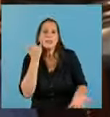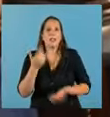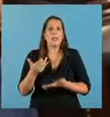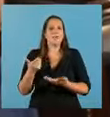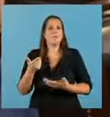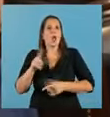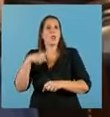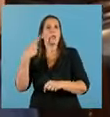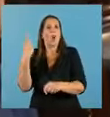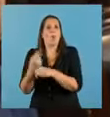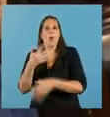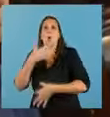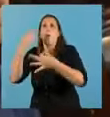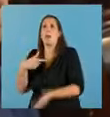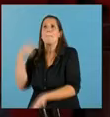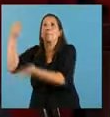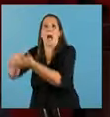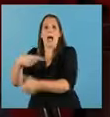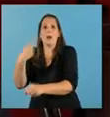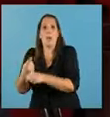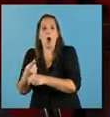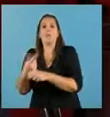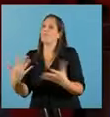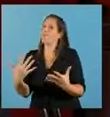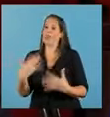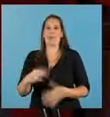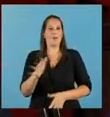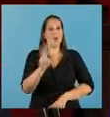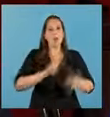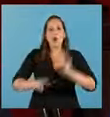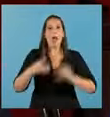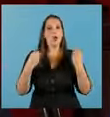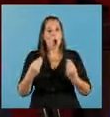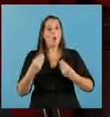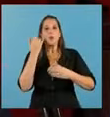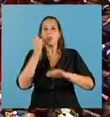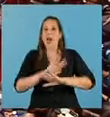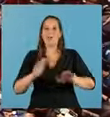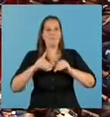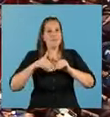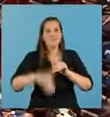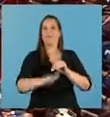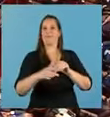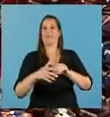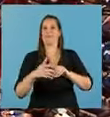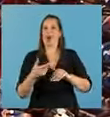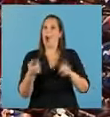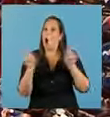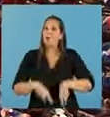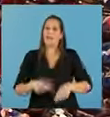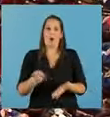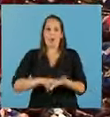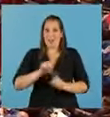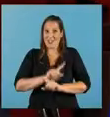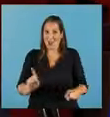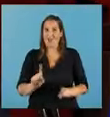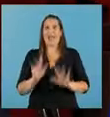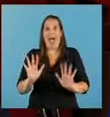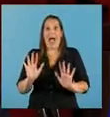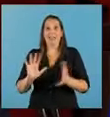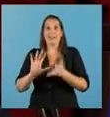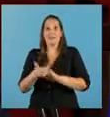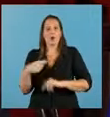escenarios maravillosos que nunca llegan y que nos terminan dejando en una situación peor. Esa premisa será la base de las ofertas que